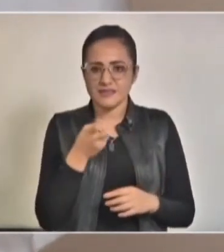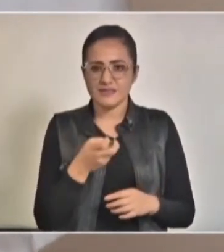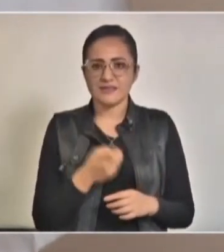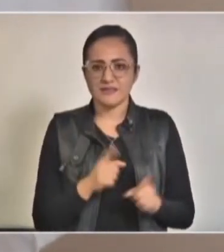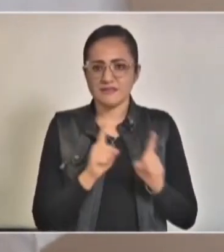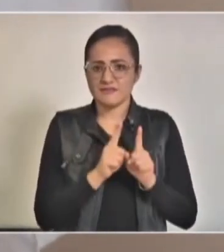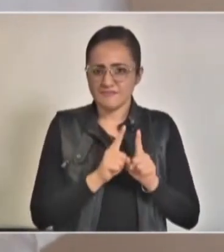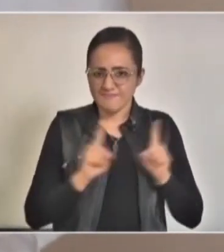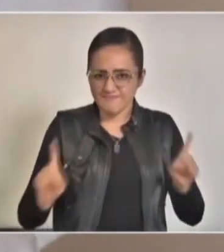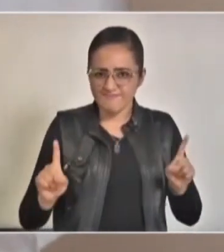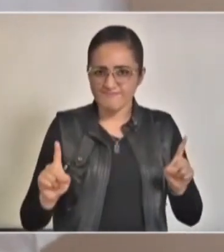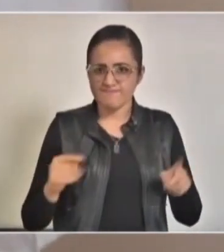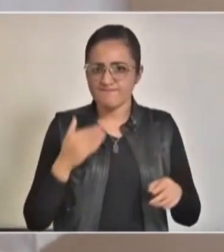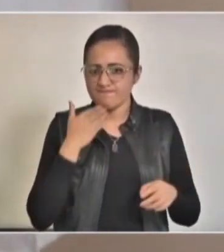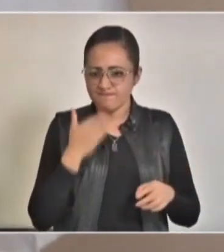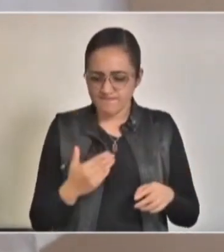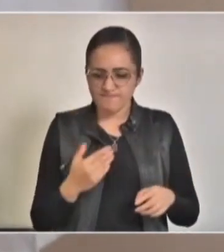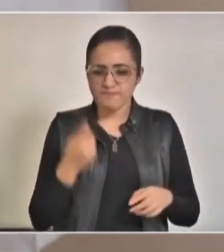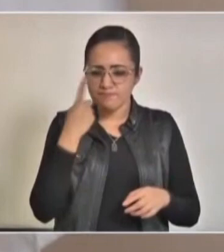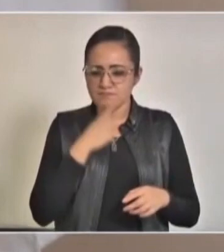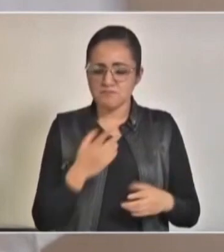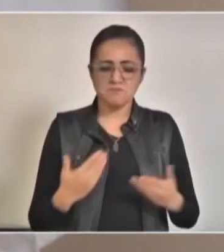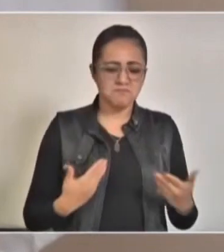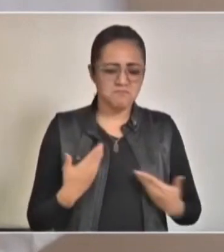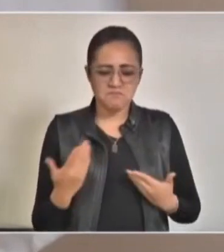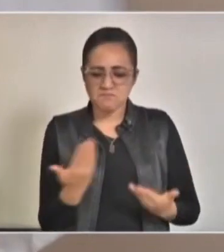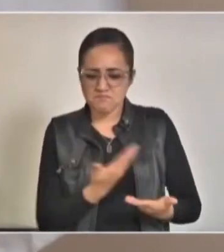Sana distancia para convivir,